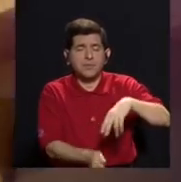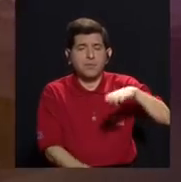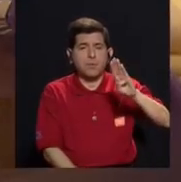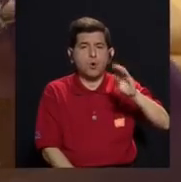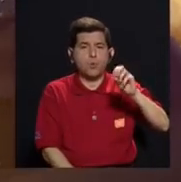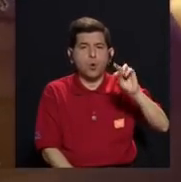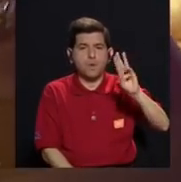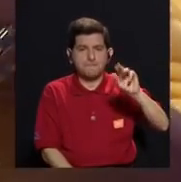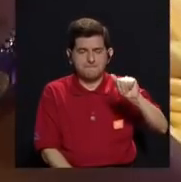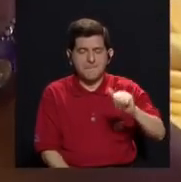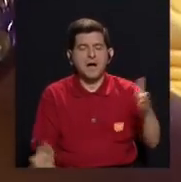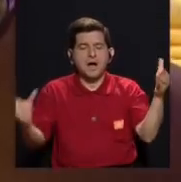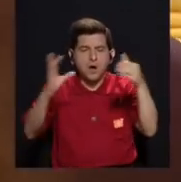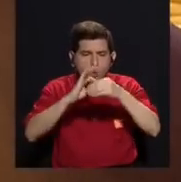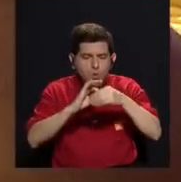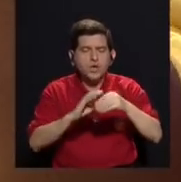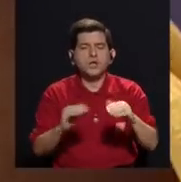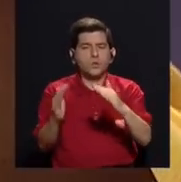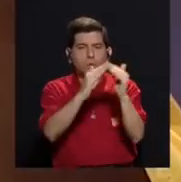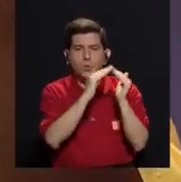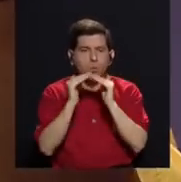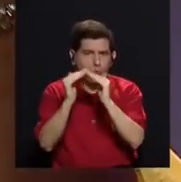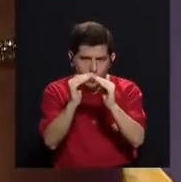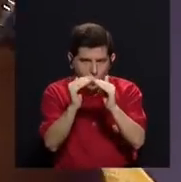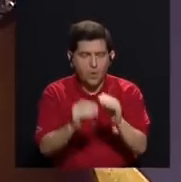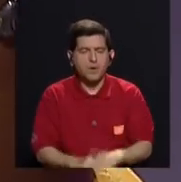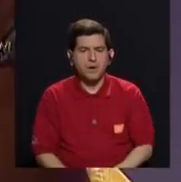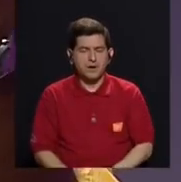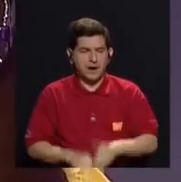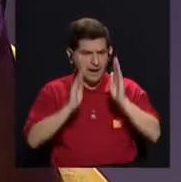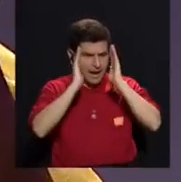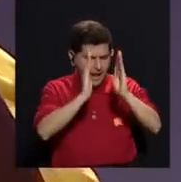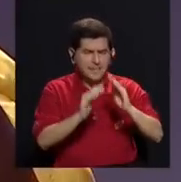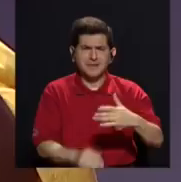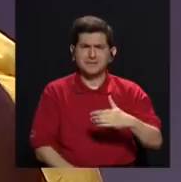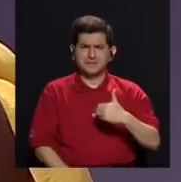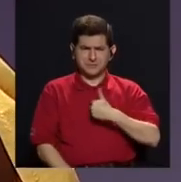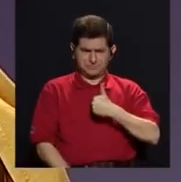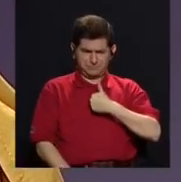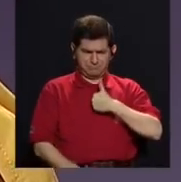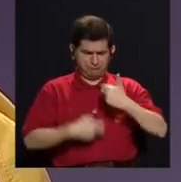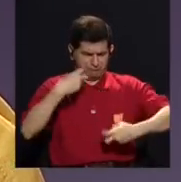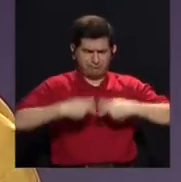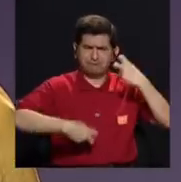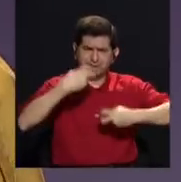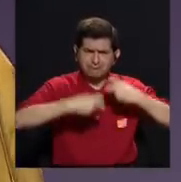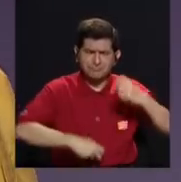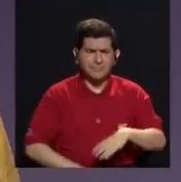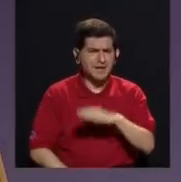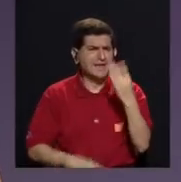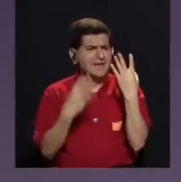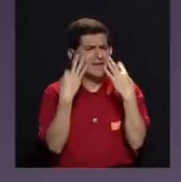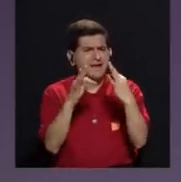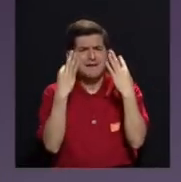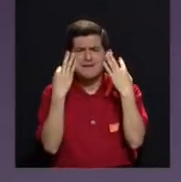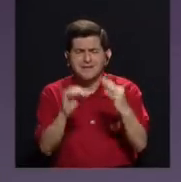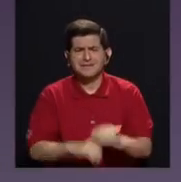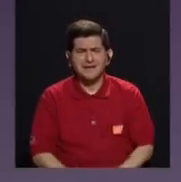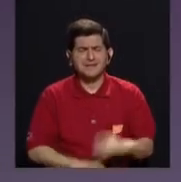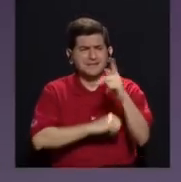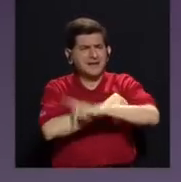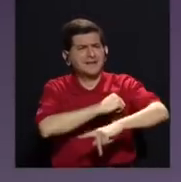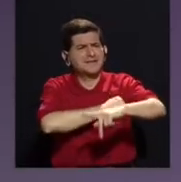unirse como comunidad para atender sus propios problemas para escaparse quizás de un